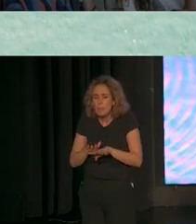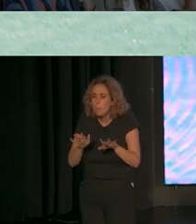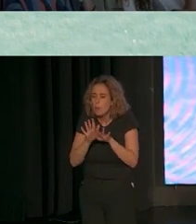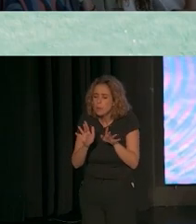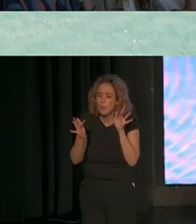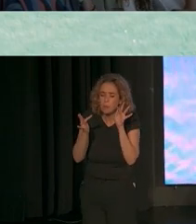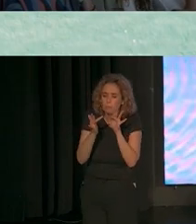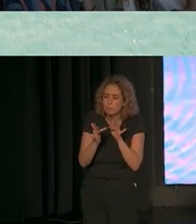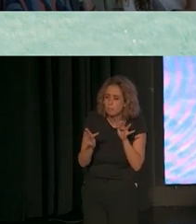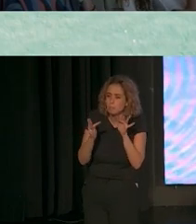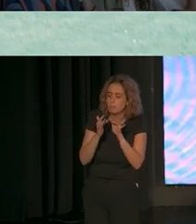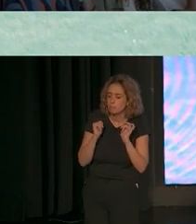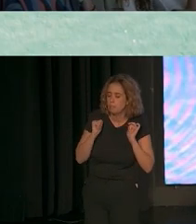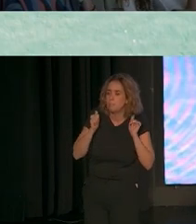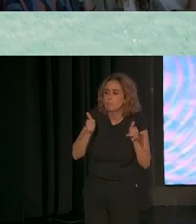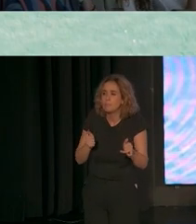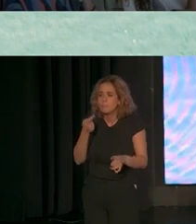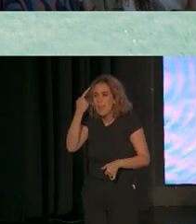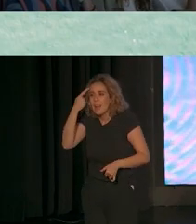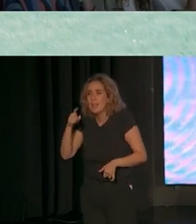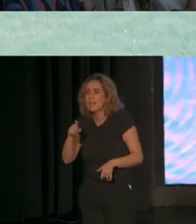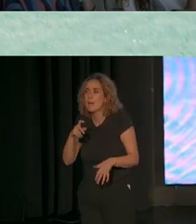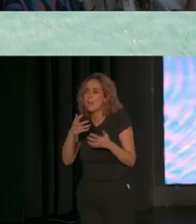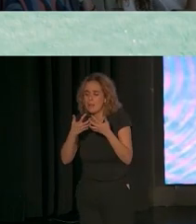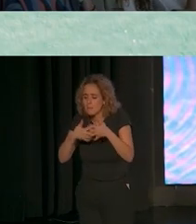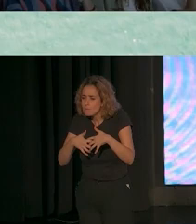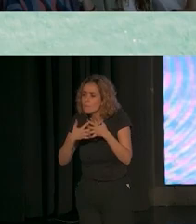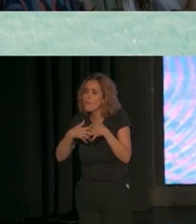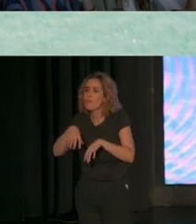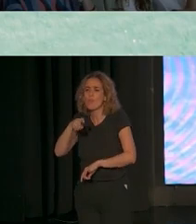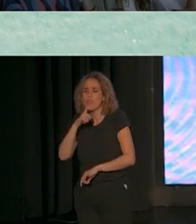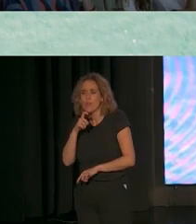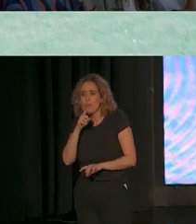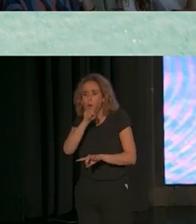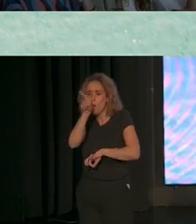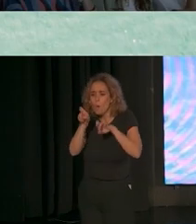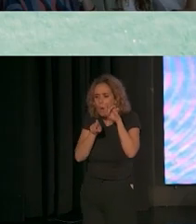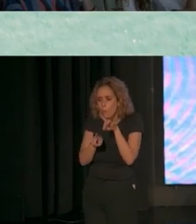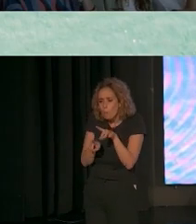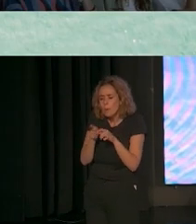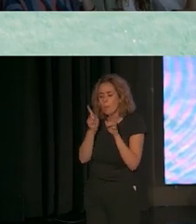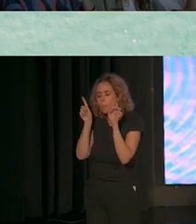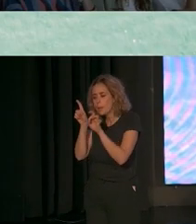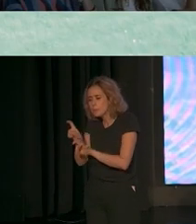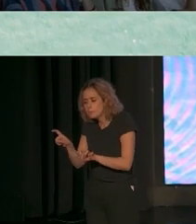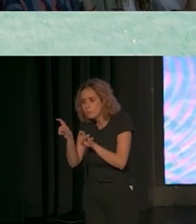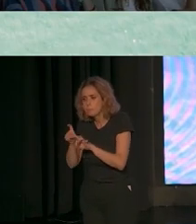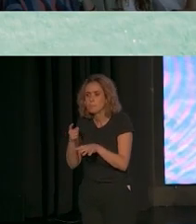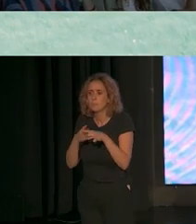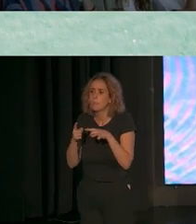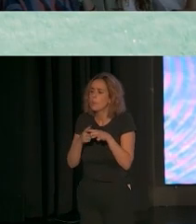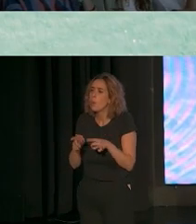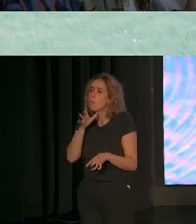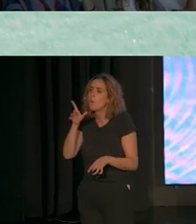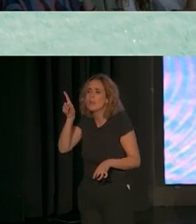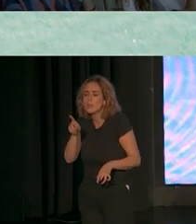ellos, empezamos a ver cómo el día, les doy algunas preguntas, les enseño cómo, por qué hace esto, por